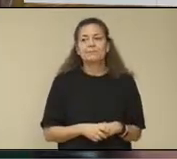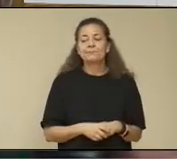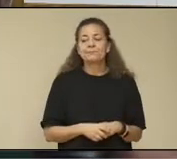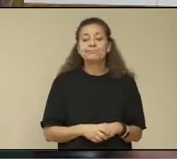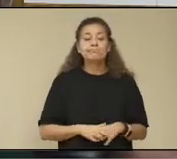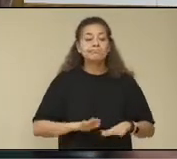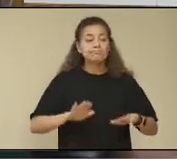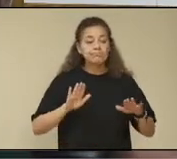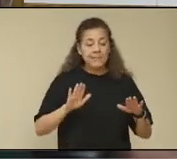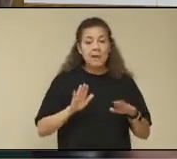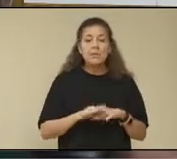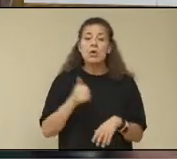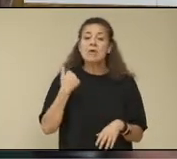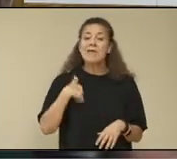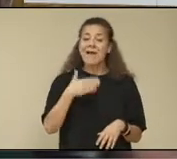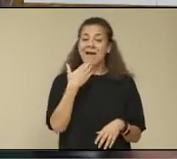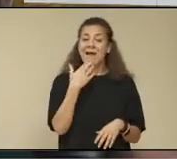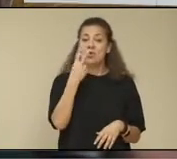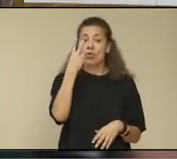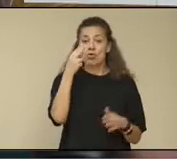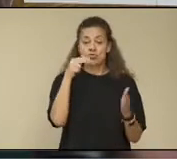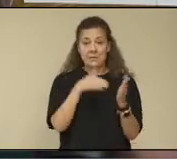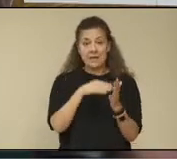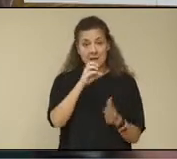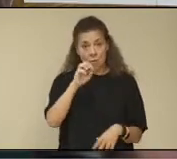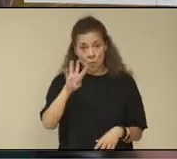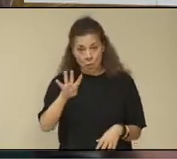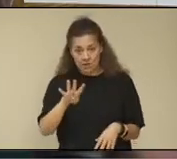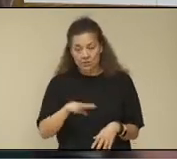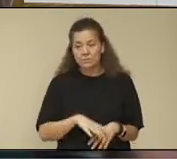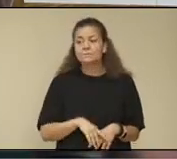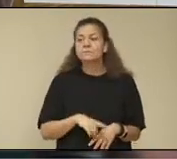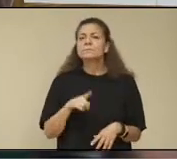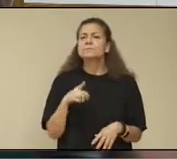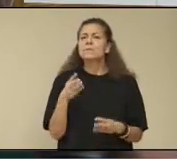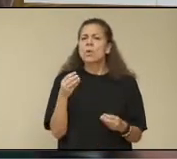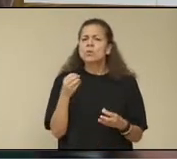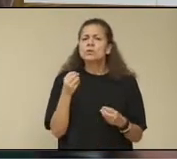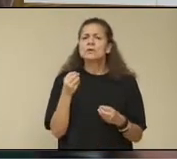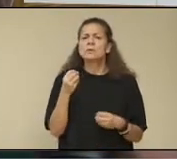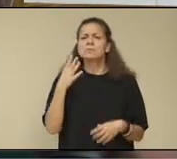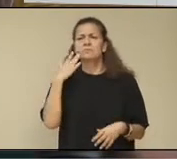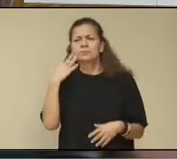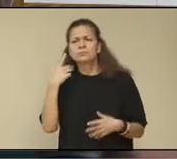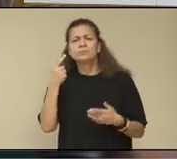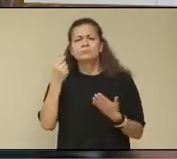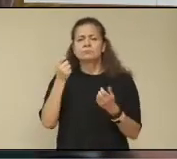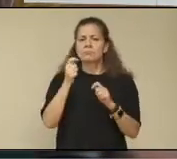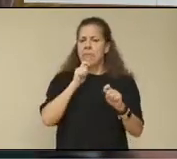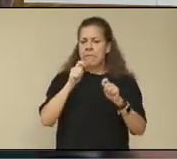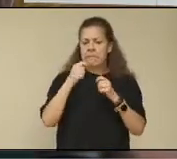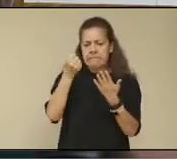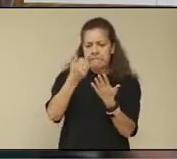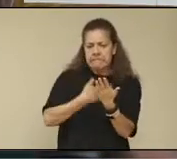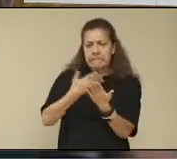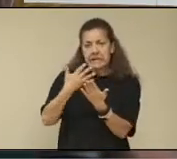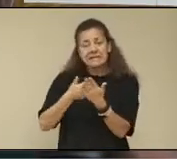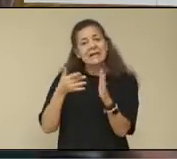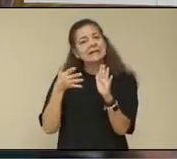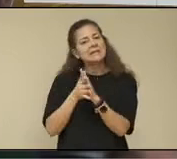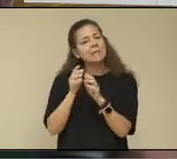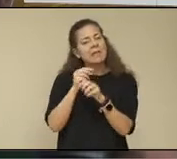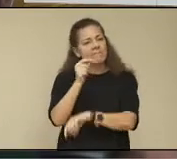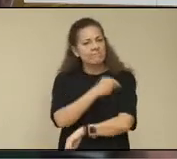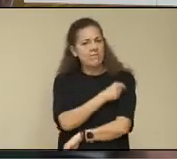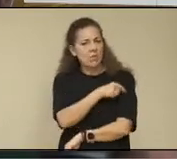Sin embargo, ya en el año 2004 ha tenido mucha repercusión en la prensa siempre la vacuna de la